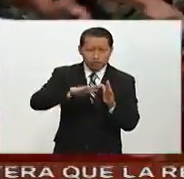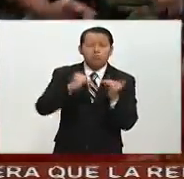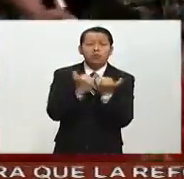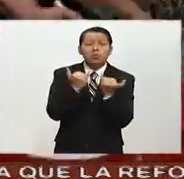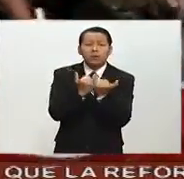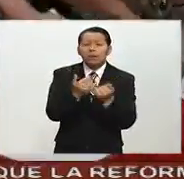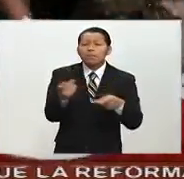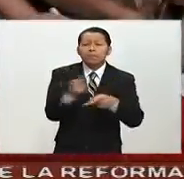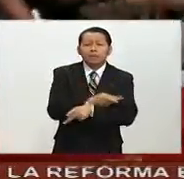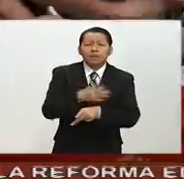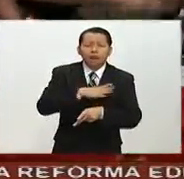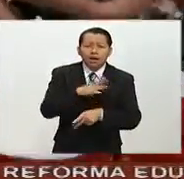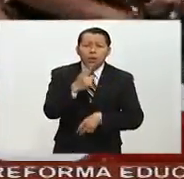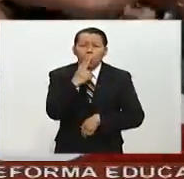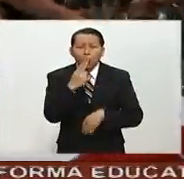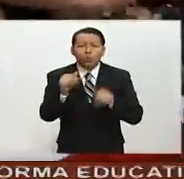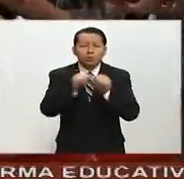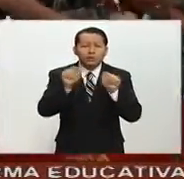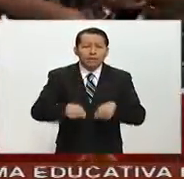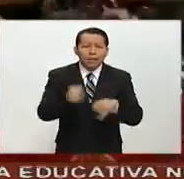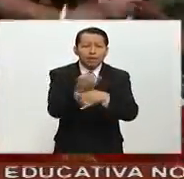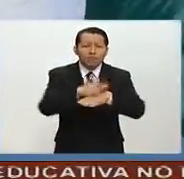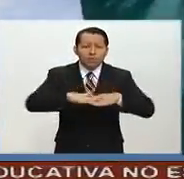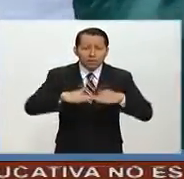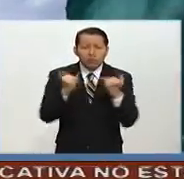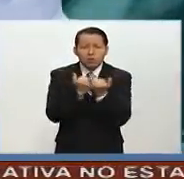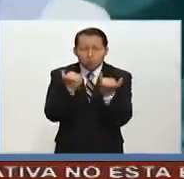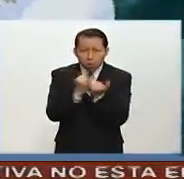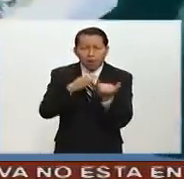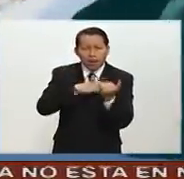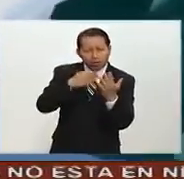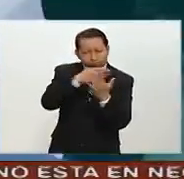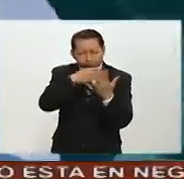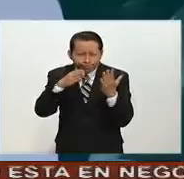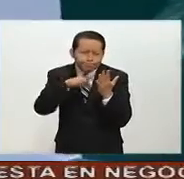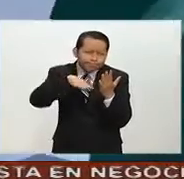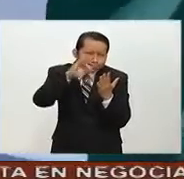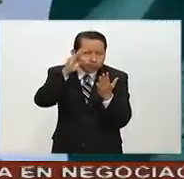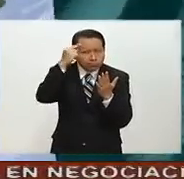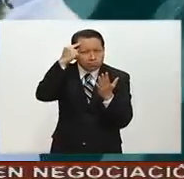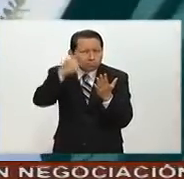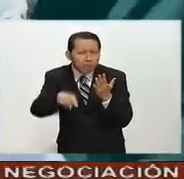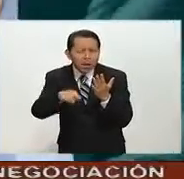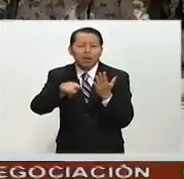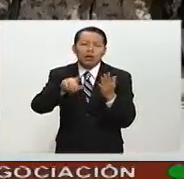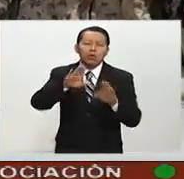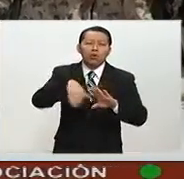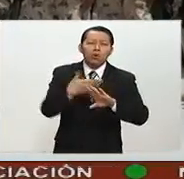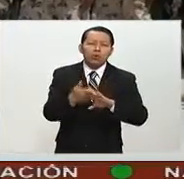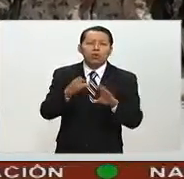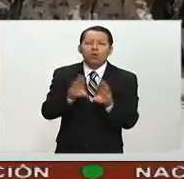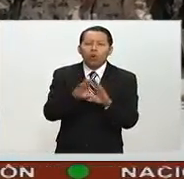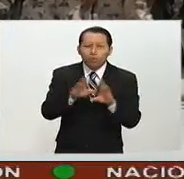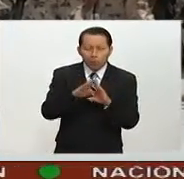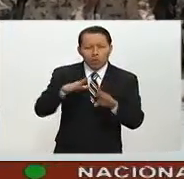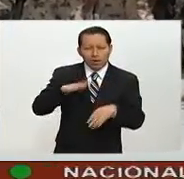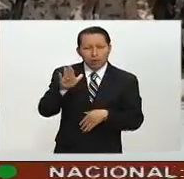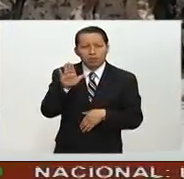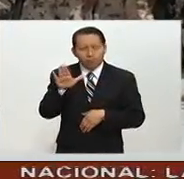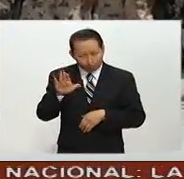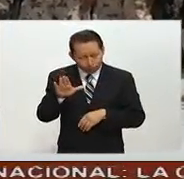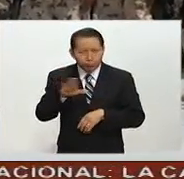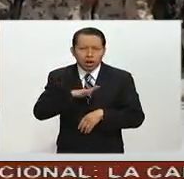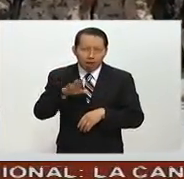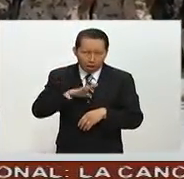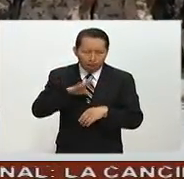uso de sistemas de información y a la planeación estratégica se han dado golpes de precisión que han debilitado a las organizaciones